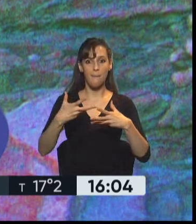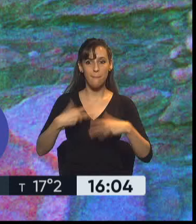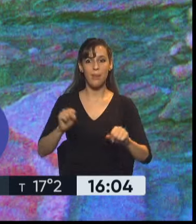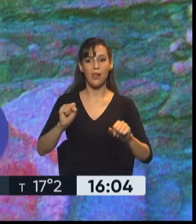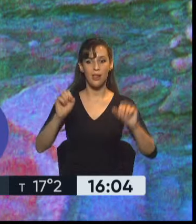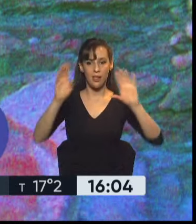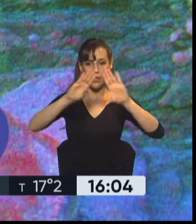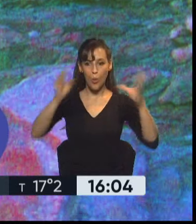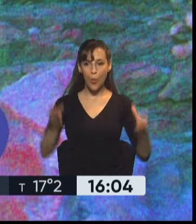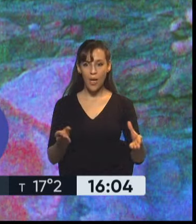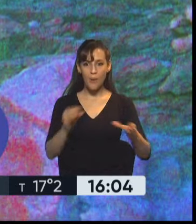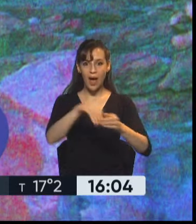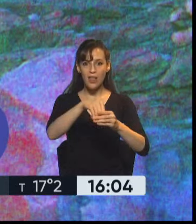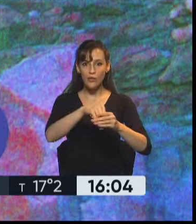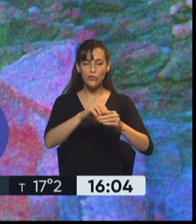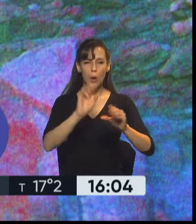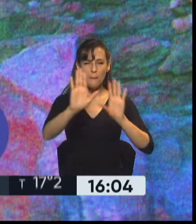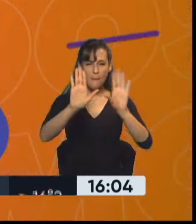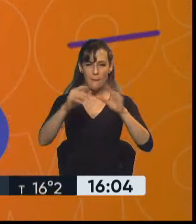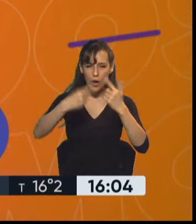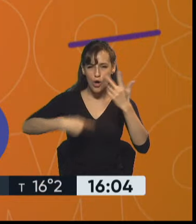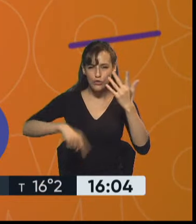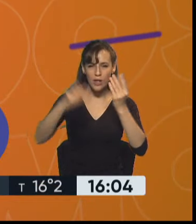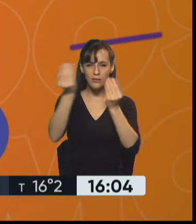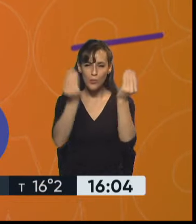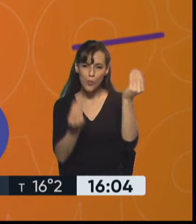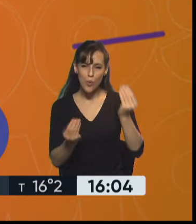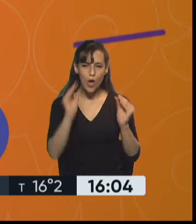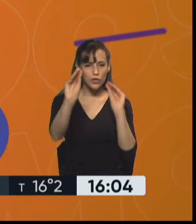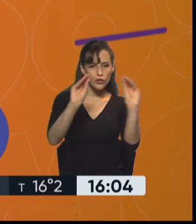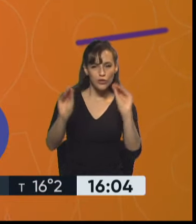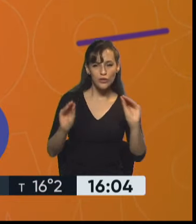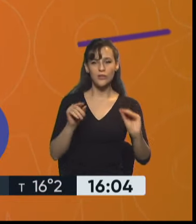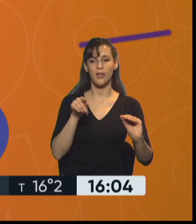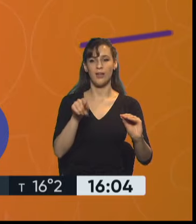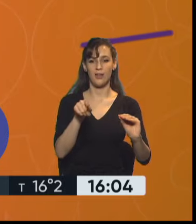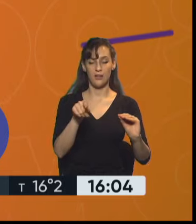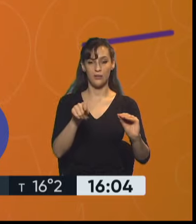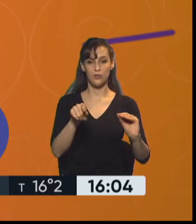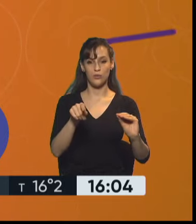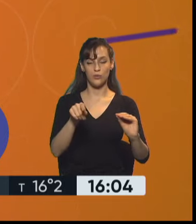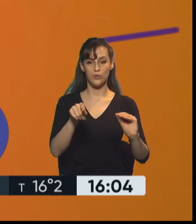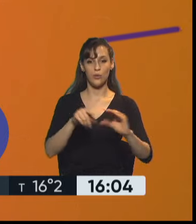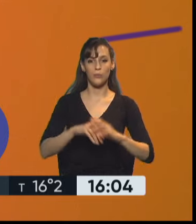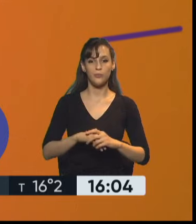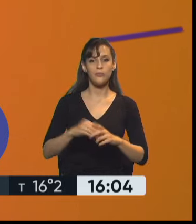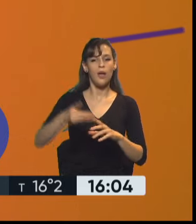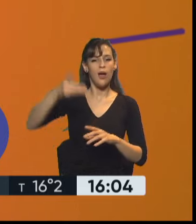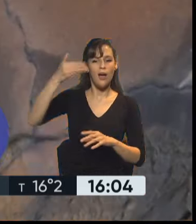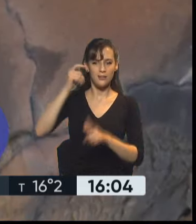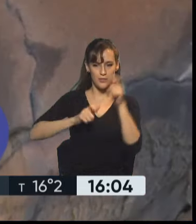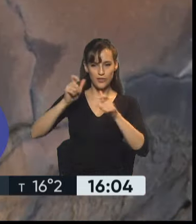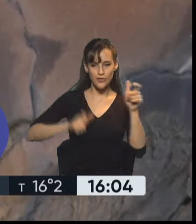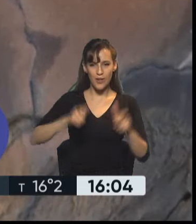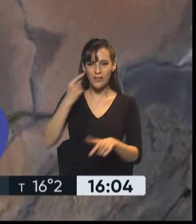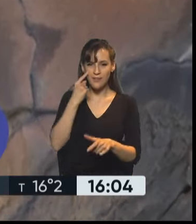que ha llamado la atención, ¿no? Digamos, porque es un hallazgo más, un lugar más donde las sociedades originarias